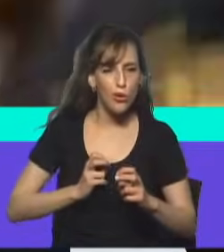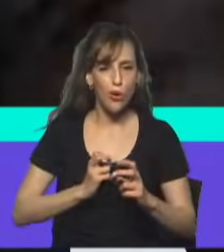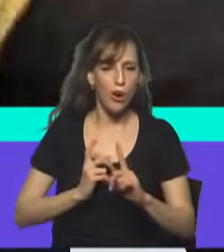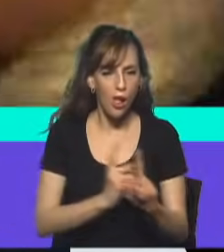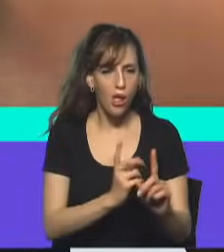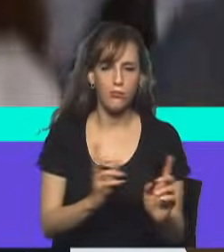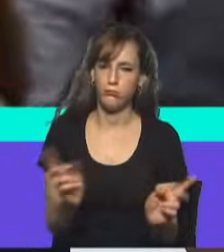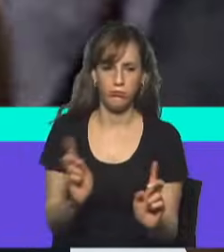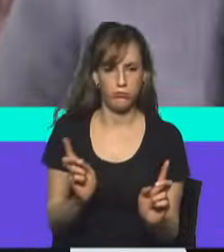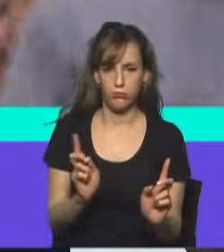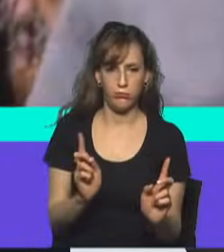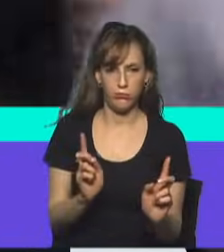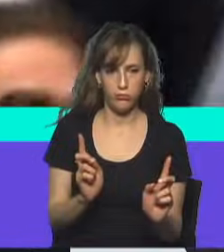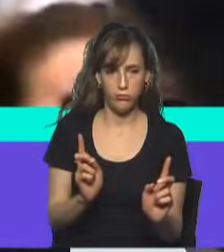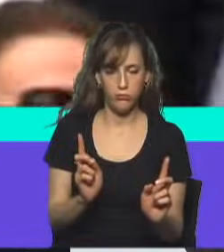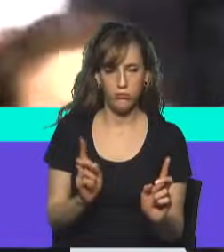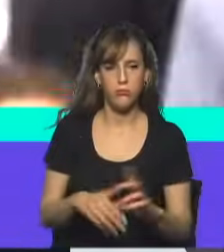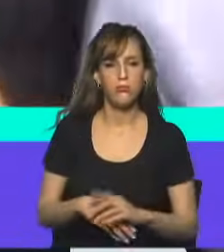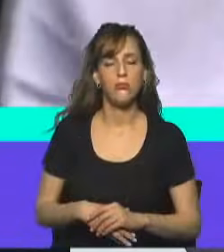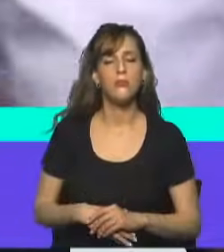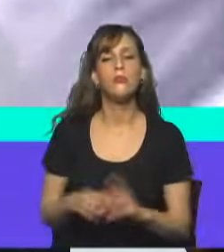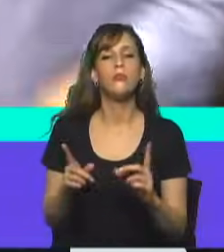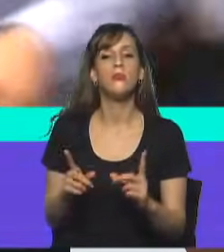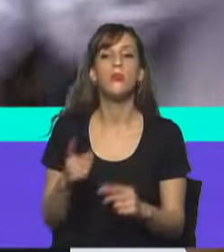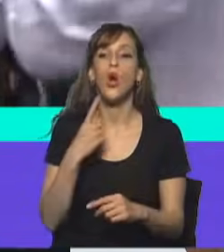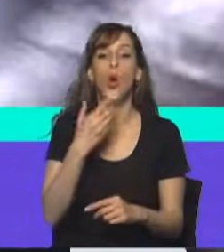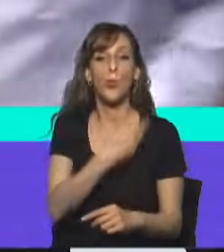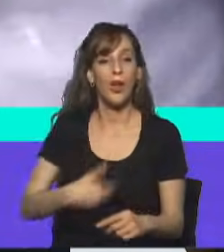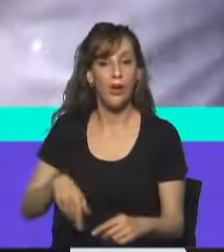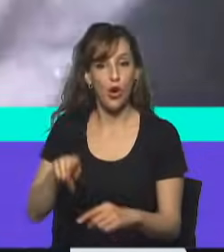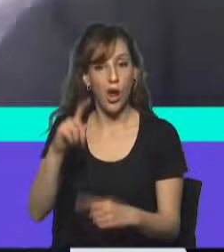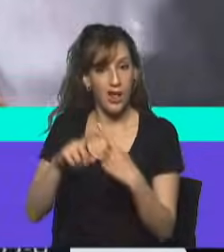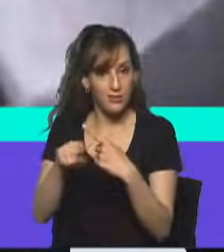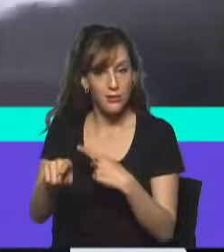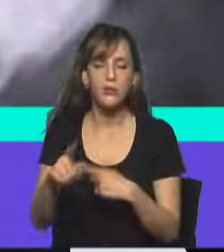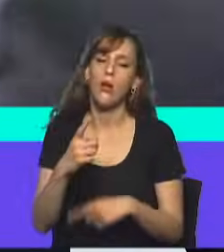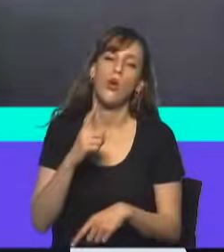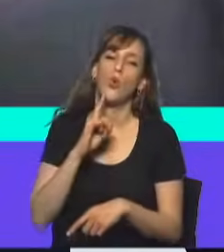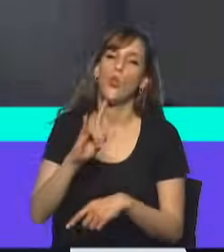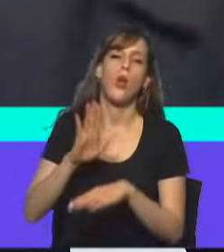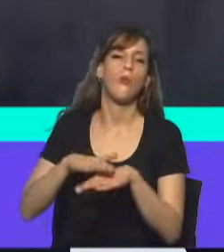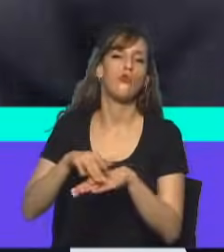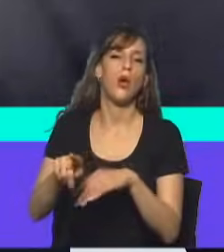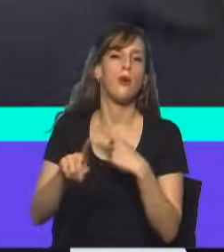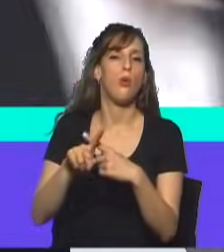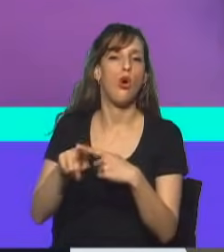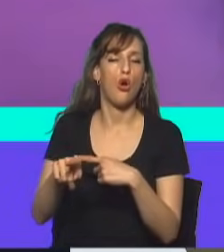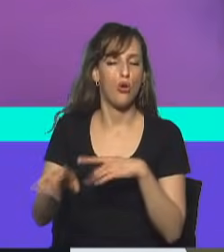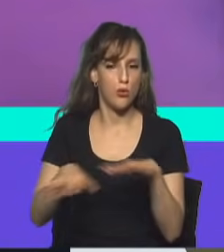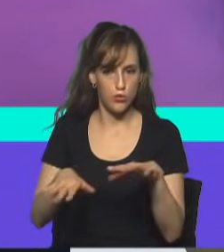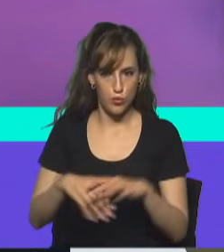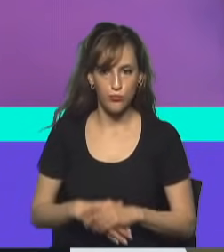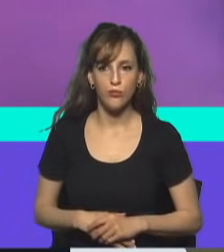actual gobierno, al cual le atribuyó responsabilidad por la situación judicial que atraviesa el expresidente. Néstor,